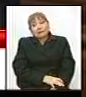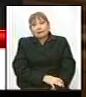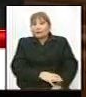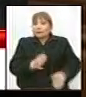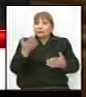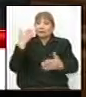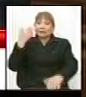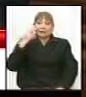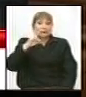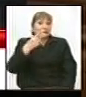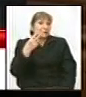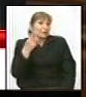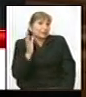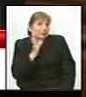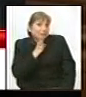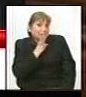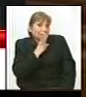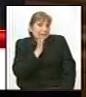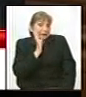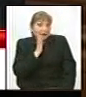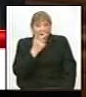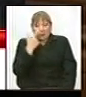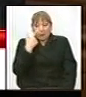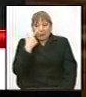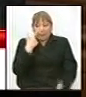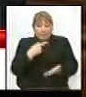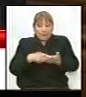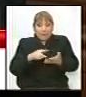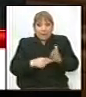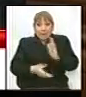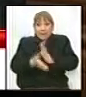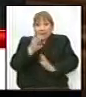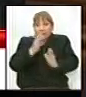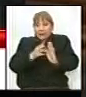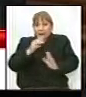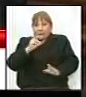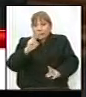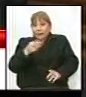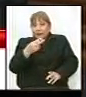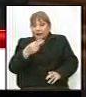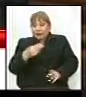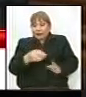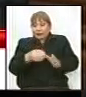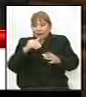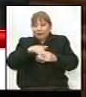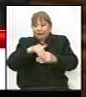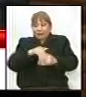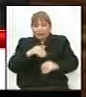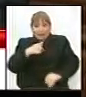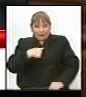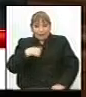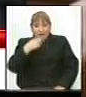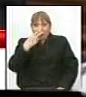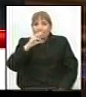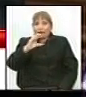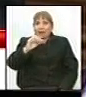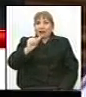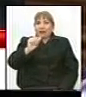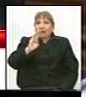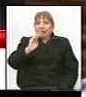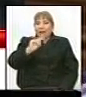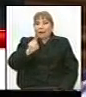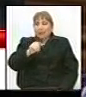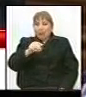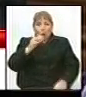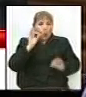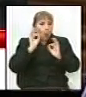además ser presidente de la Comisión Investigadora del Fraude Electoral del año 2000, y ahí el señor Cavaza tenía un papel